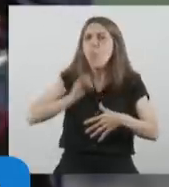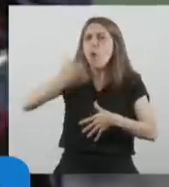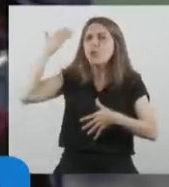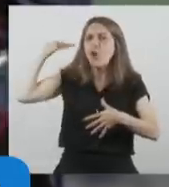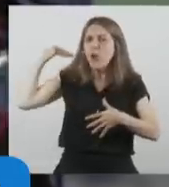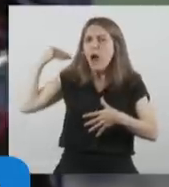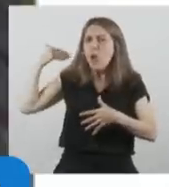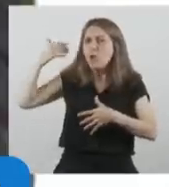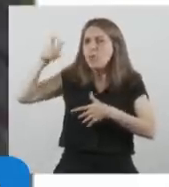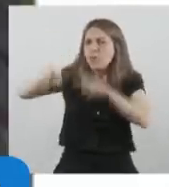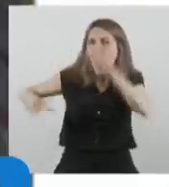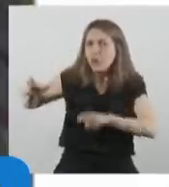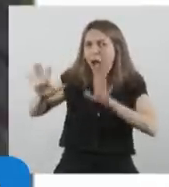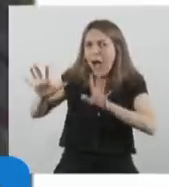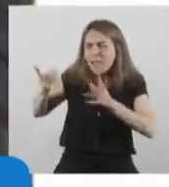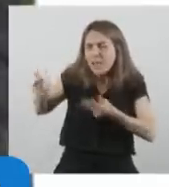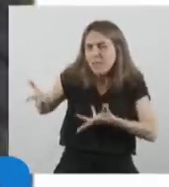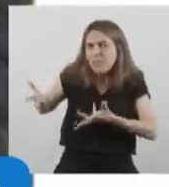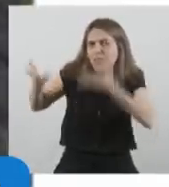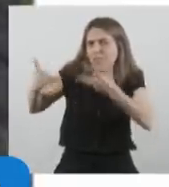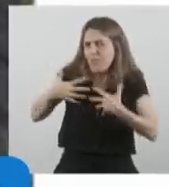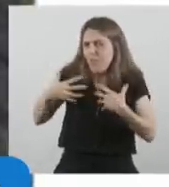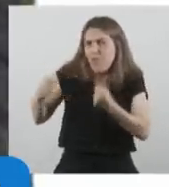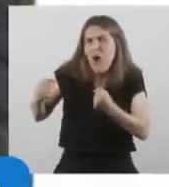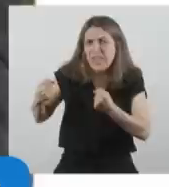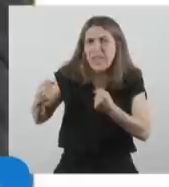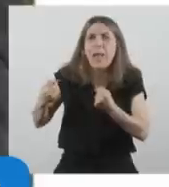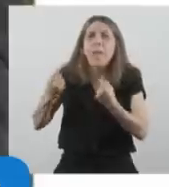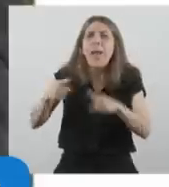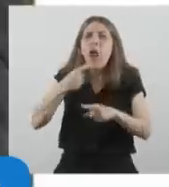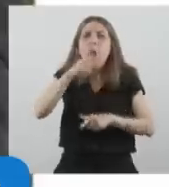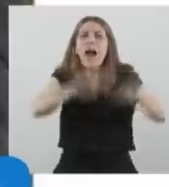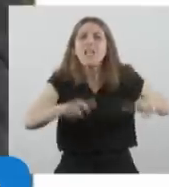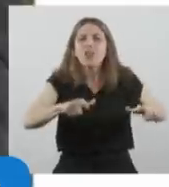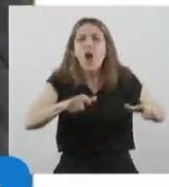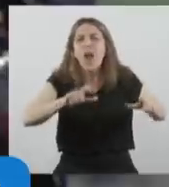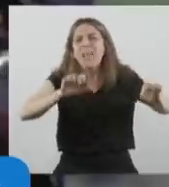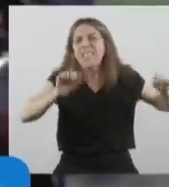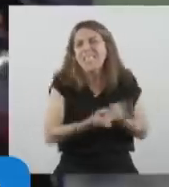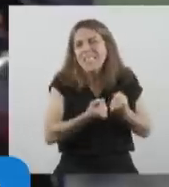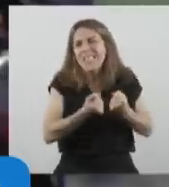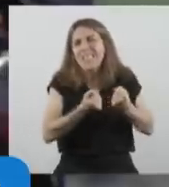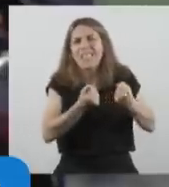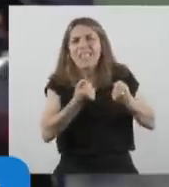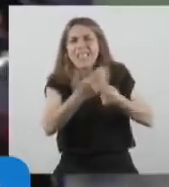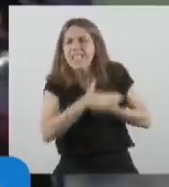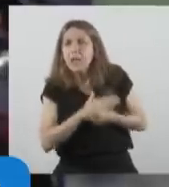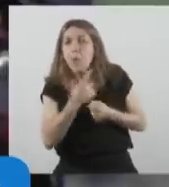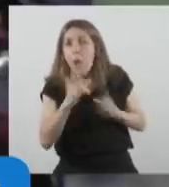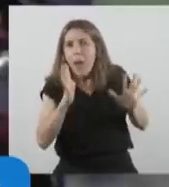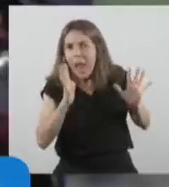miserias existían miserables los miserables han existido siempre para mal de la humanidad